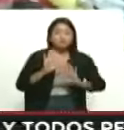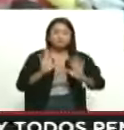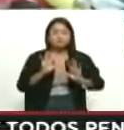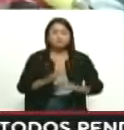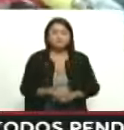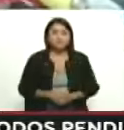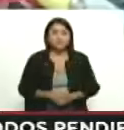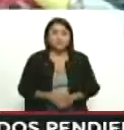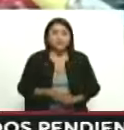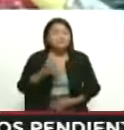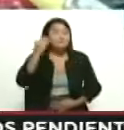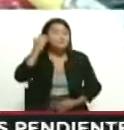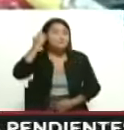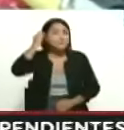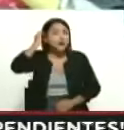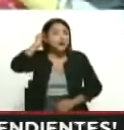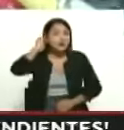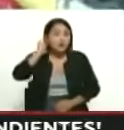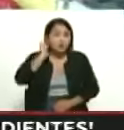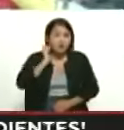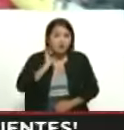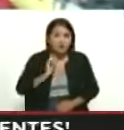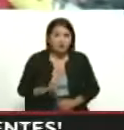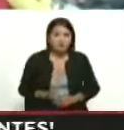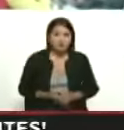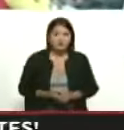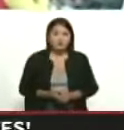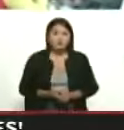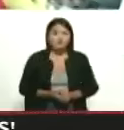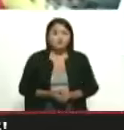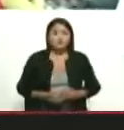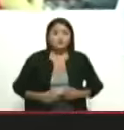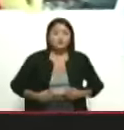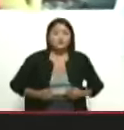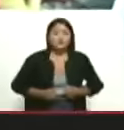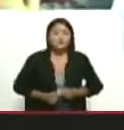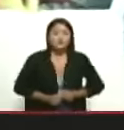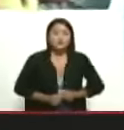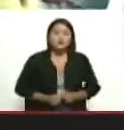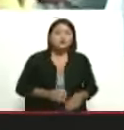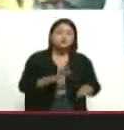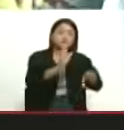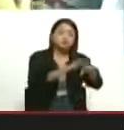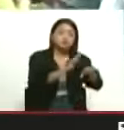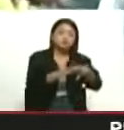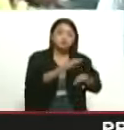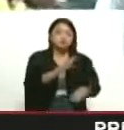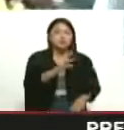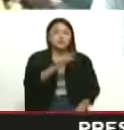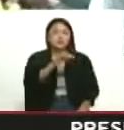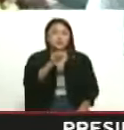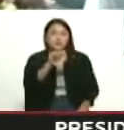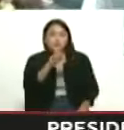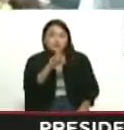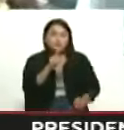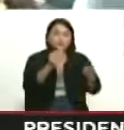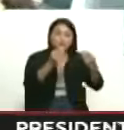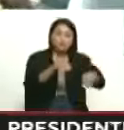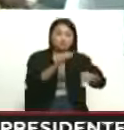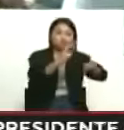María Corina ha ido agotando todas las diligencias. Cuando hubo que invocar el TIAR, lo hicimos en